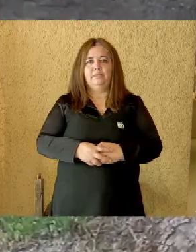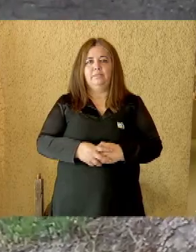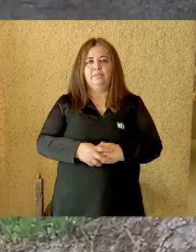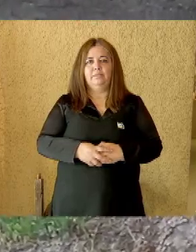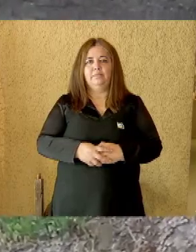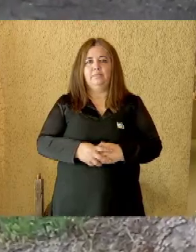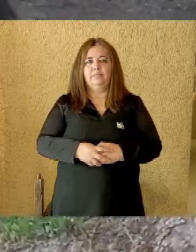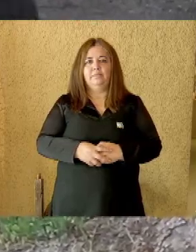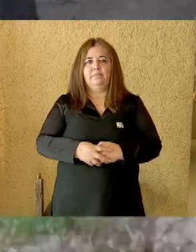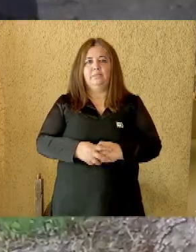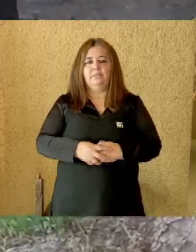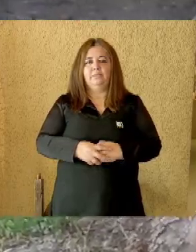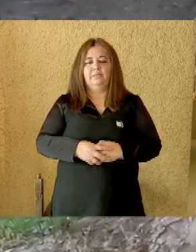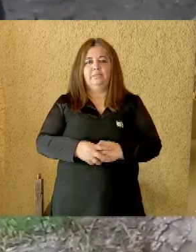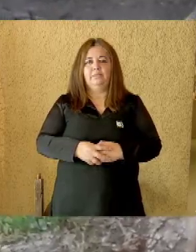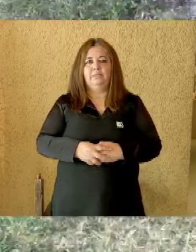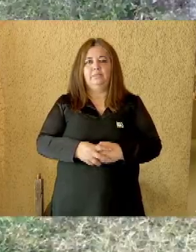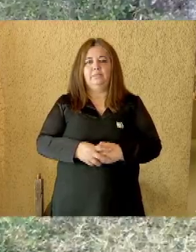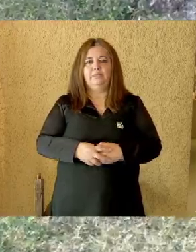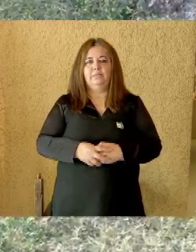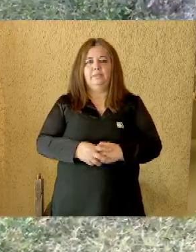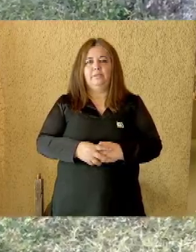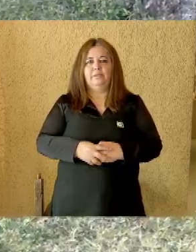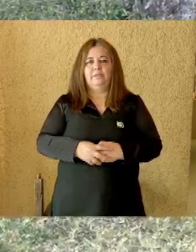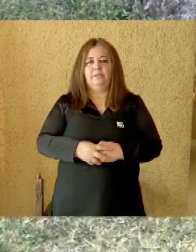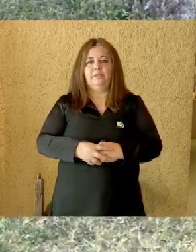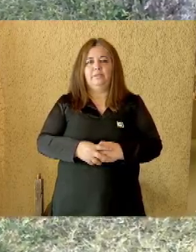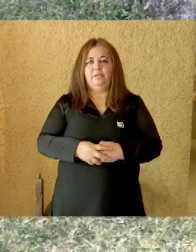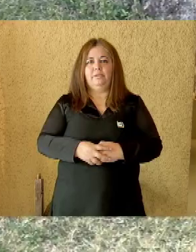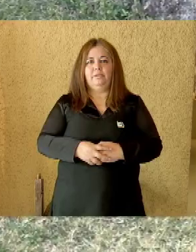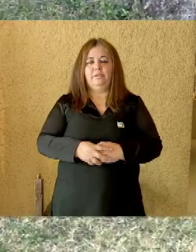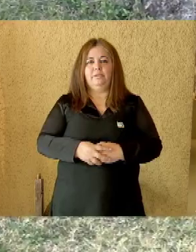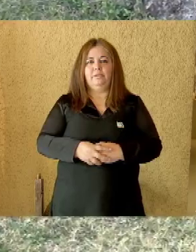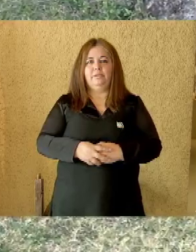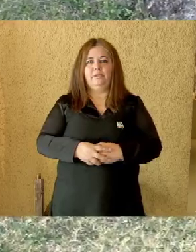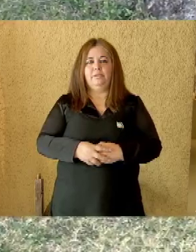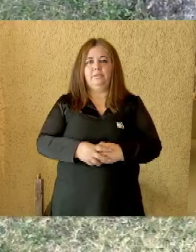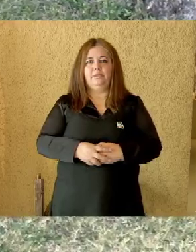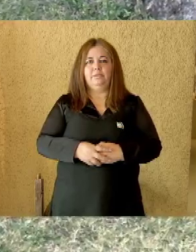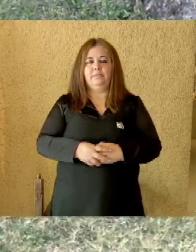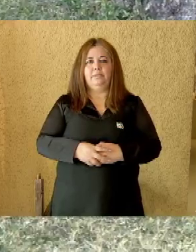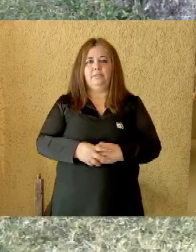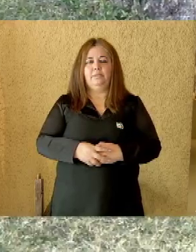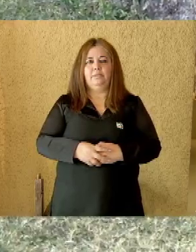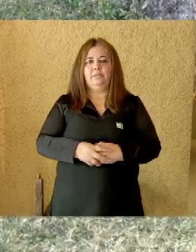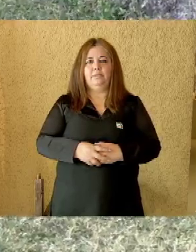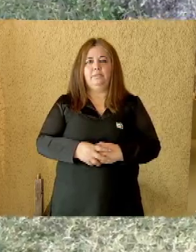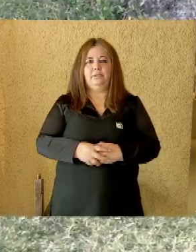sementera. Un día muy tempranito yo me prendí